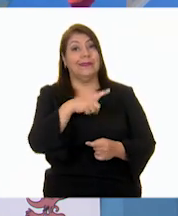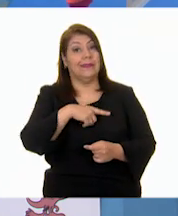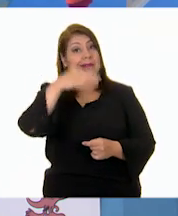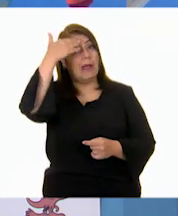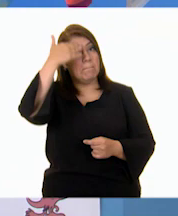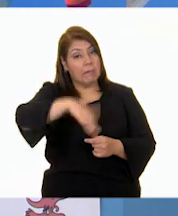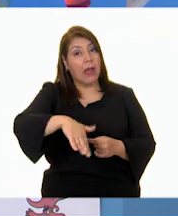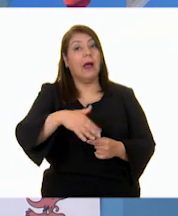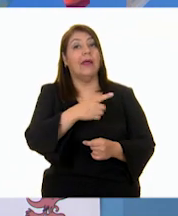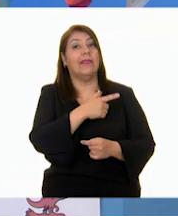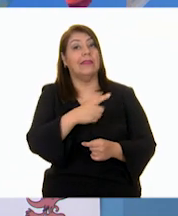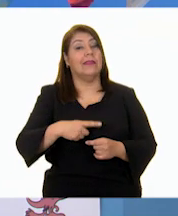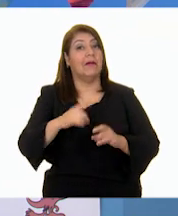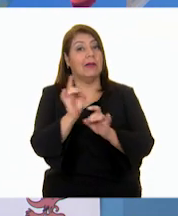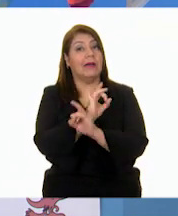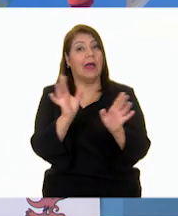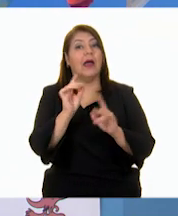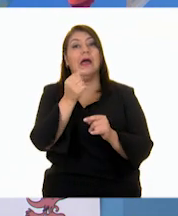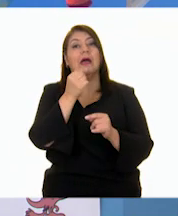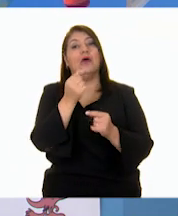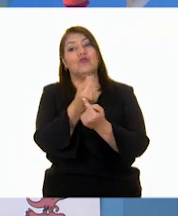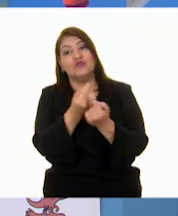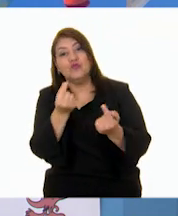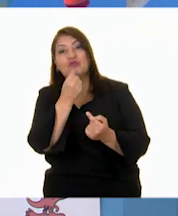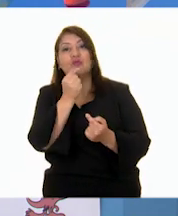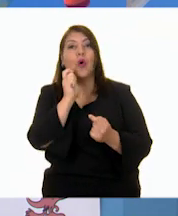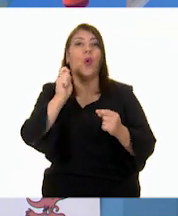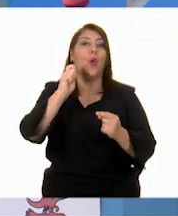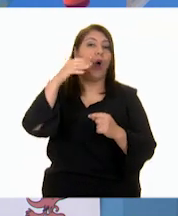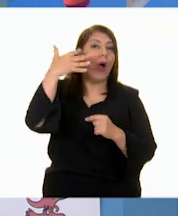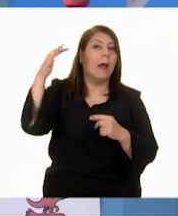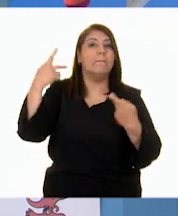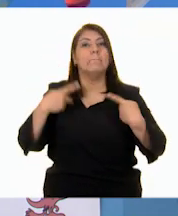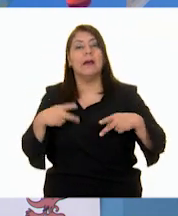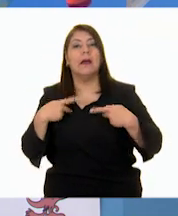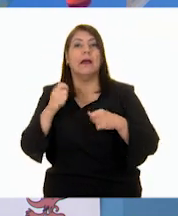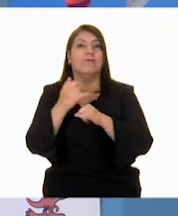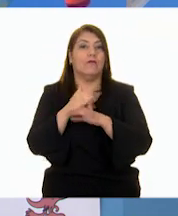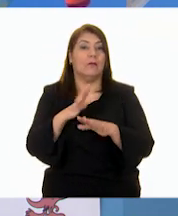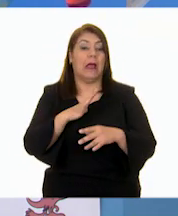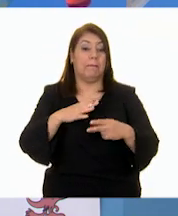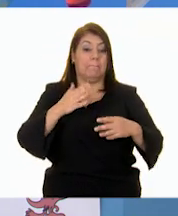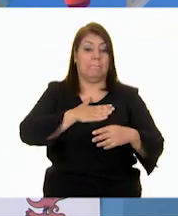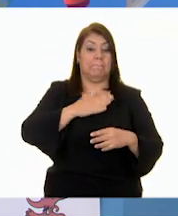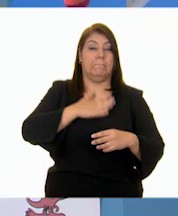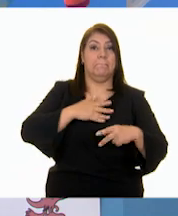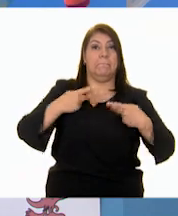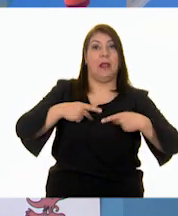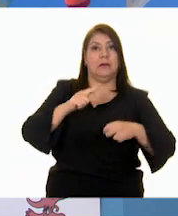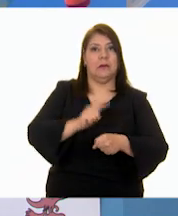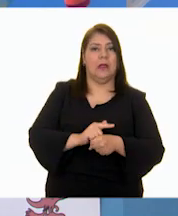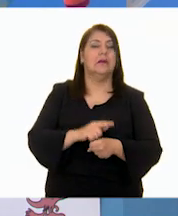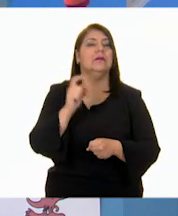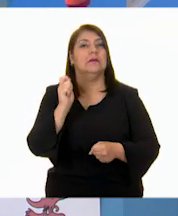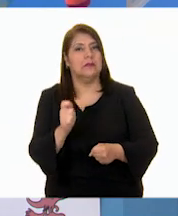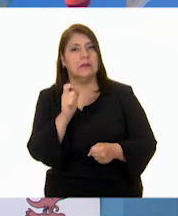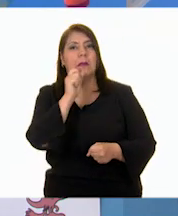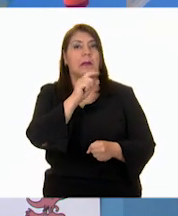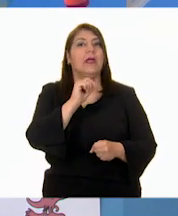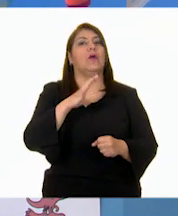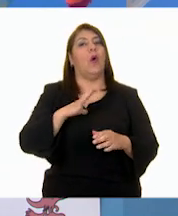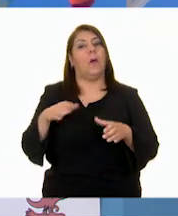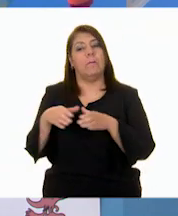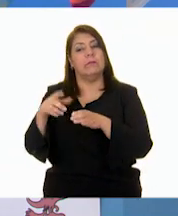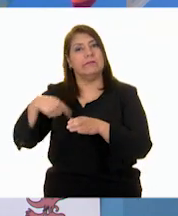cuidado que se debe de tener con los datos de otros, pero principalmente con los propios y, lógicamente, con los de nuestras